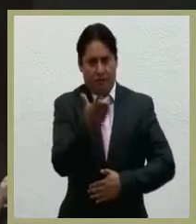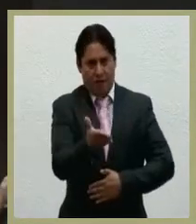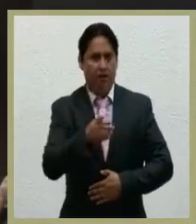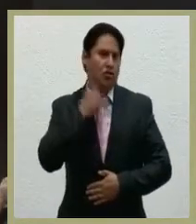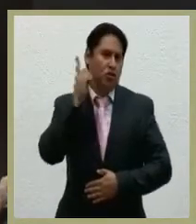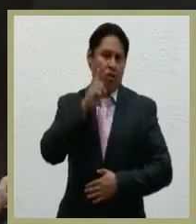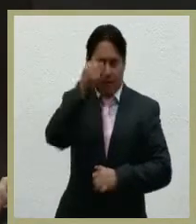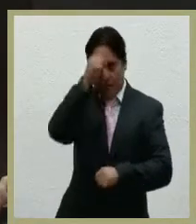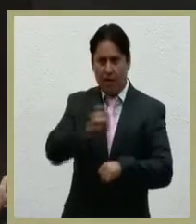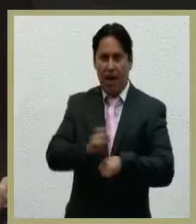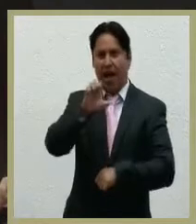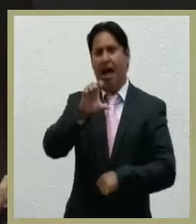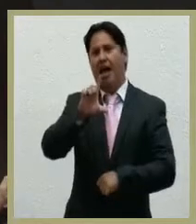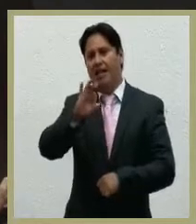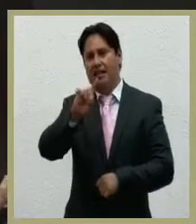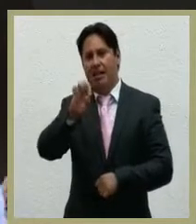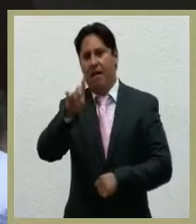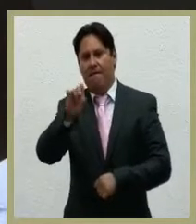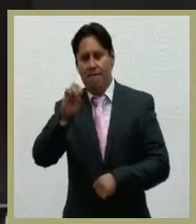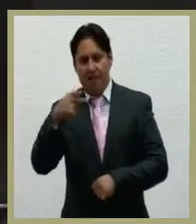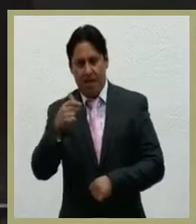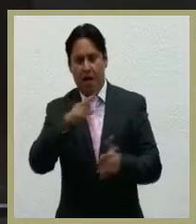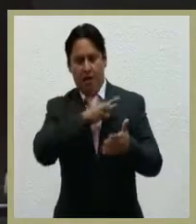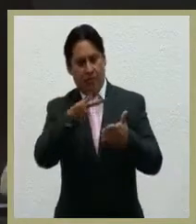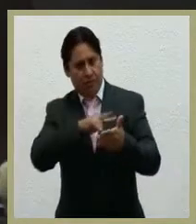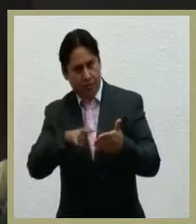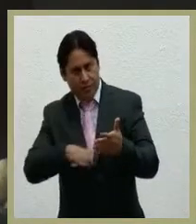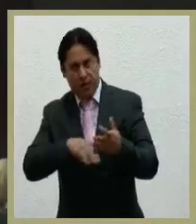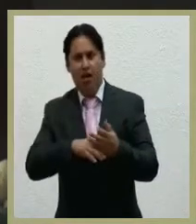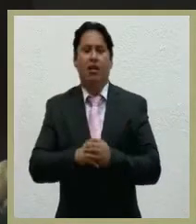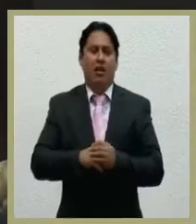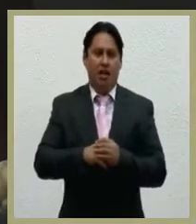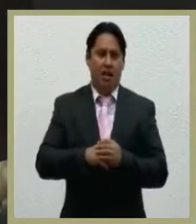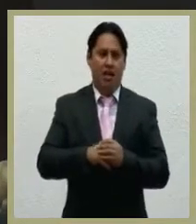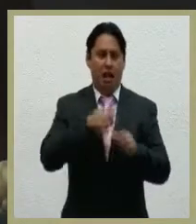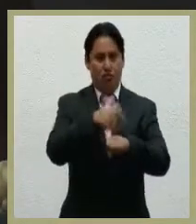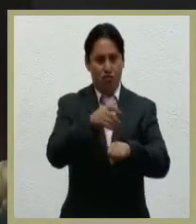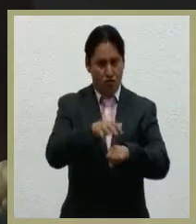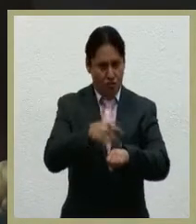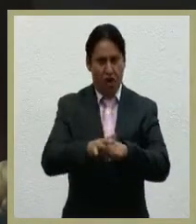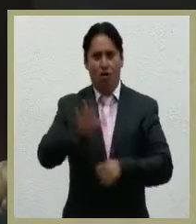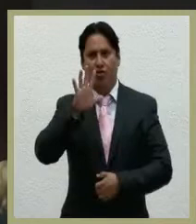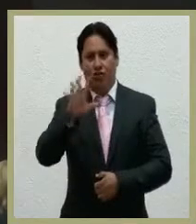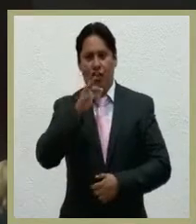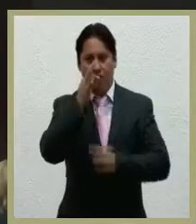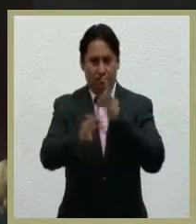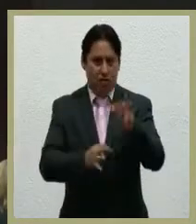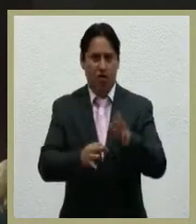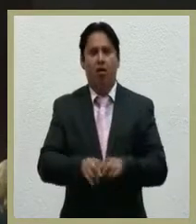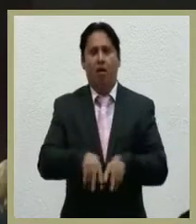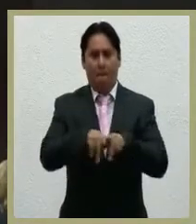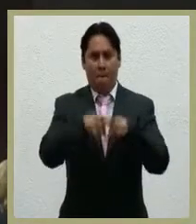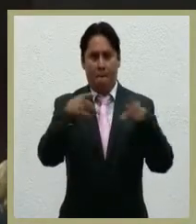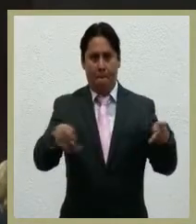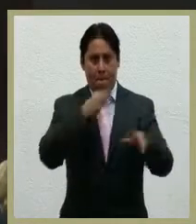diputada secretaria Elizabeth Escobedo Morales de lectura al decreto número 305, publicado en el periódico